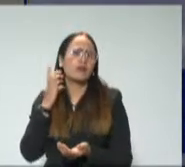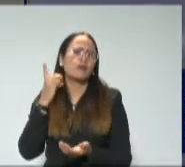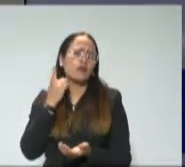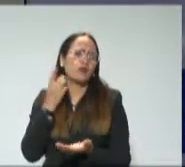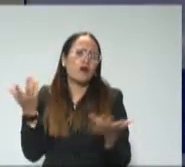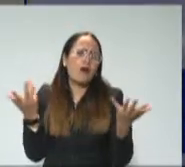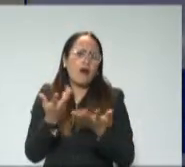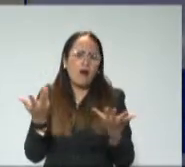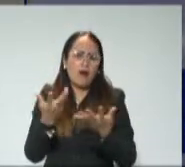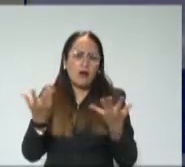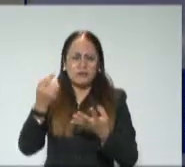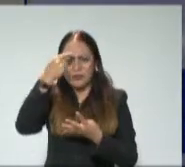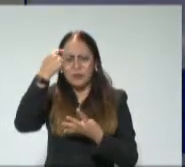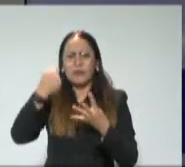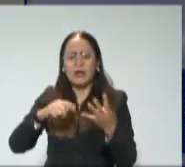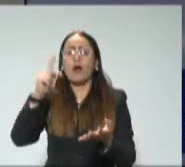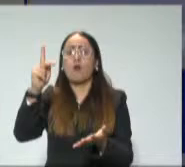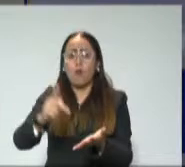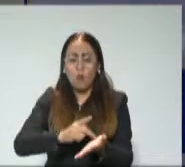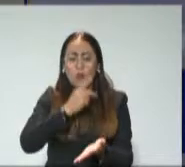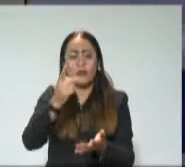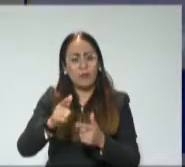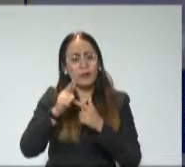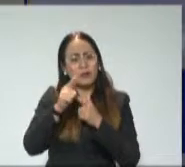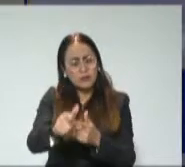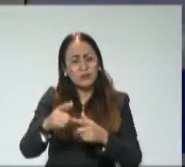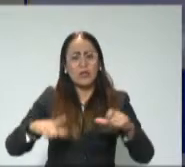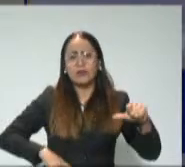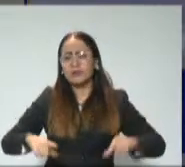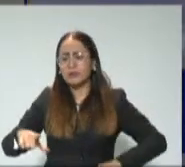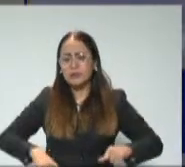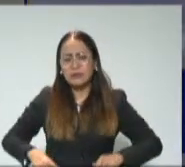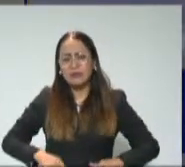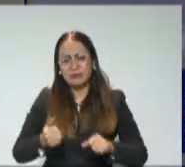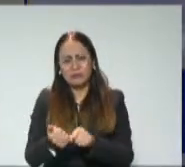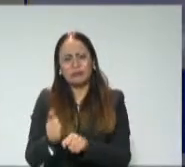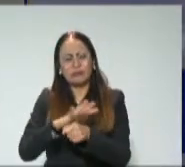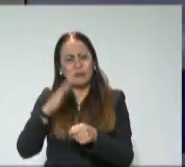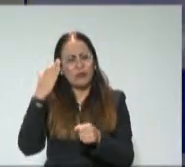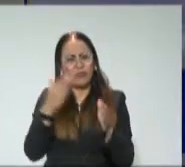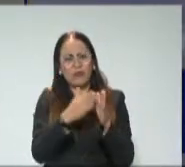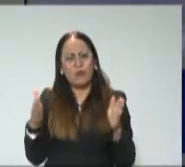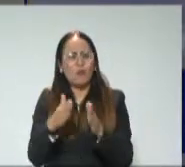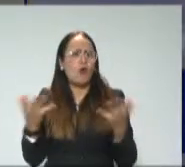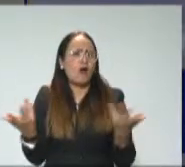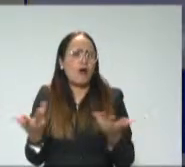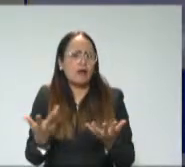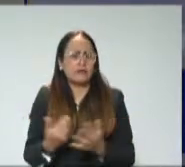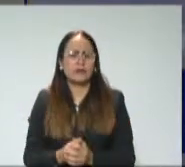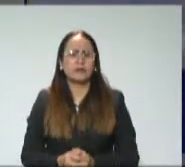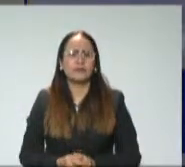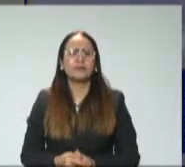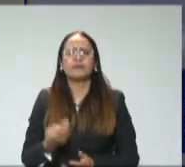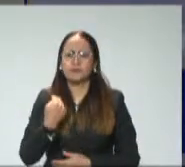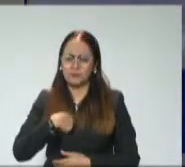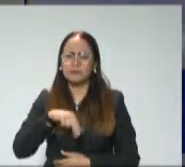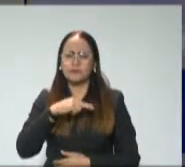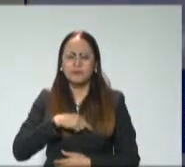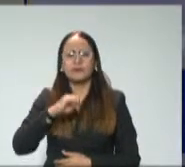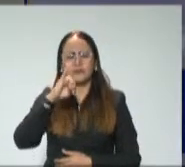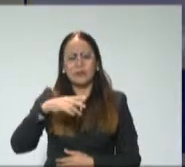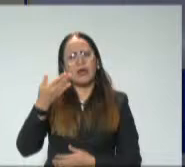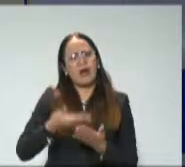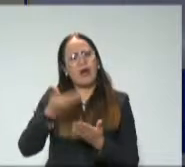diputados para poder continuar con sus actividades en medio de la pandemia tomamos desde luego la importante